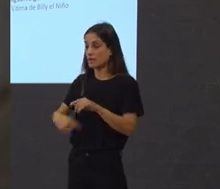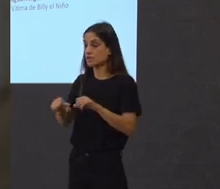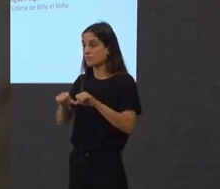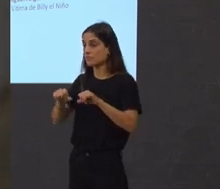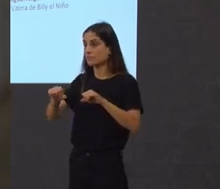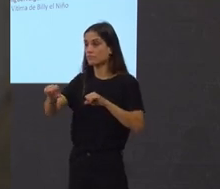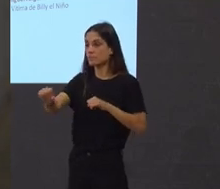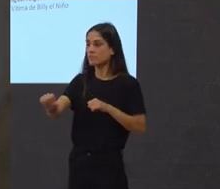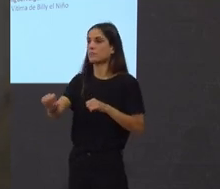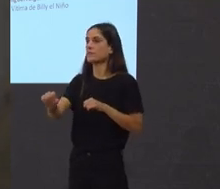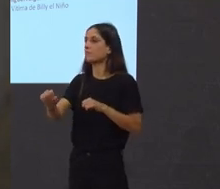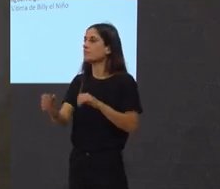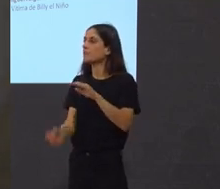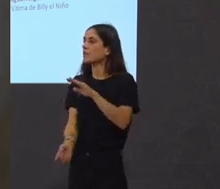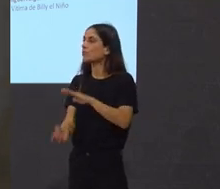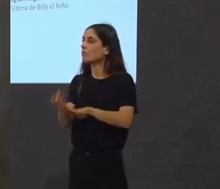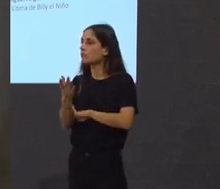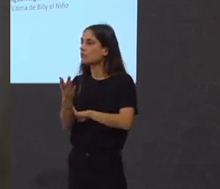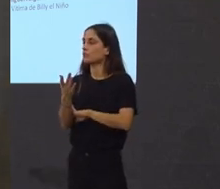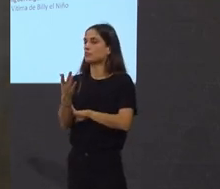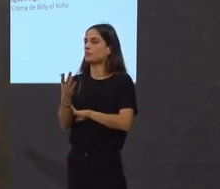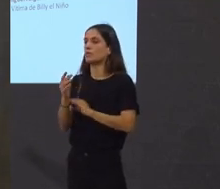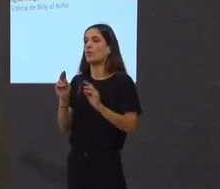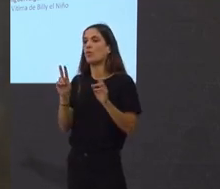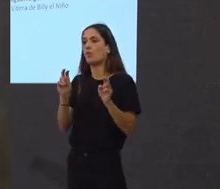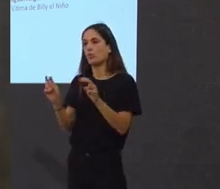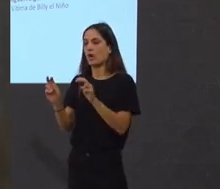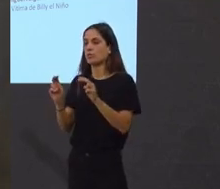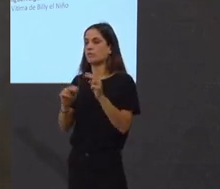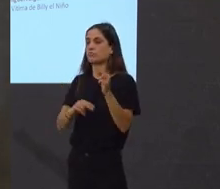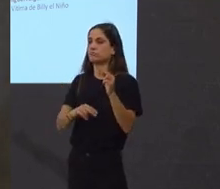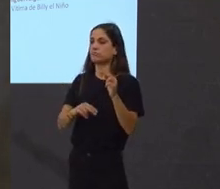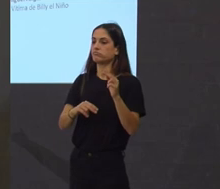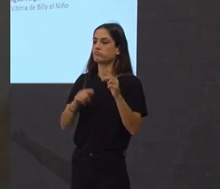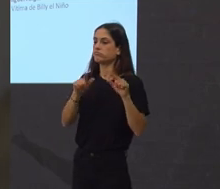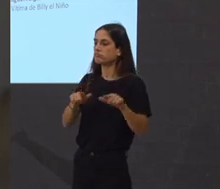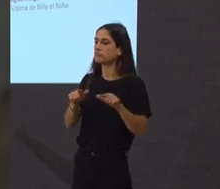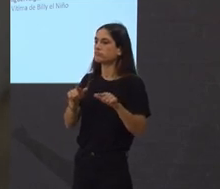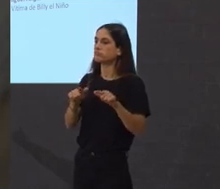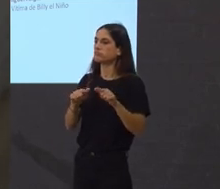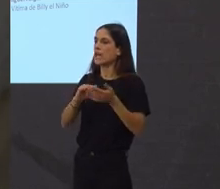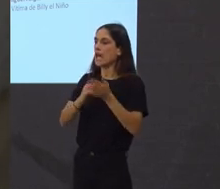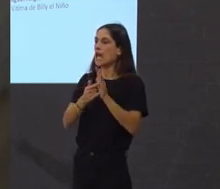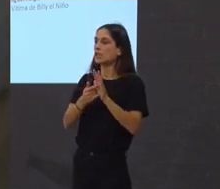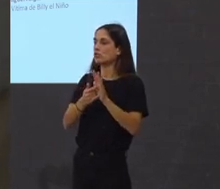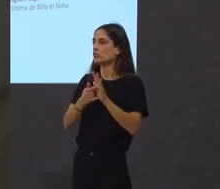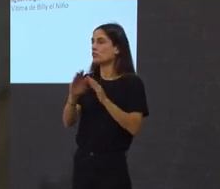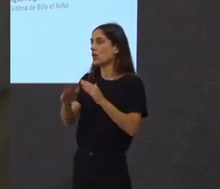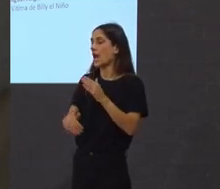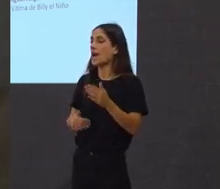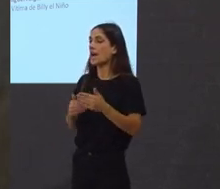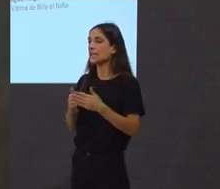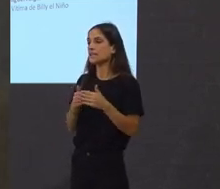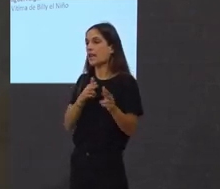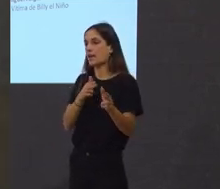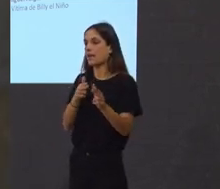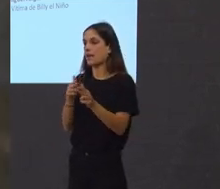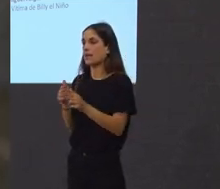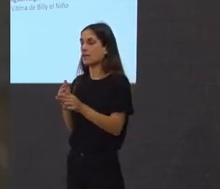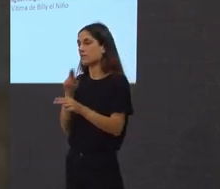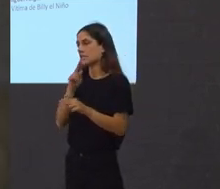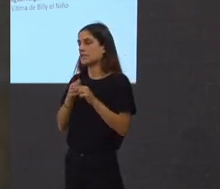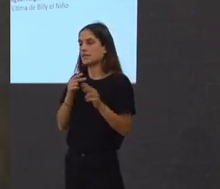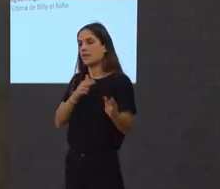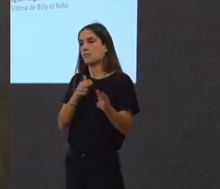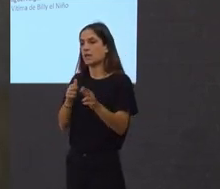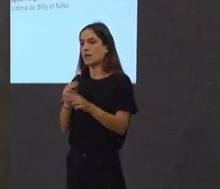comienza ahí se va estructurando pues hasta hasta la guerra sucia en la que esté